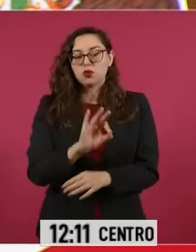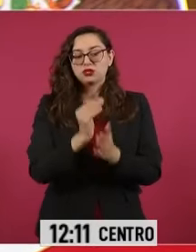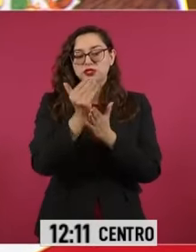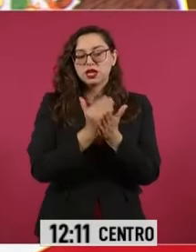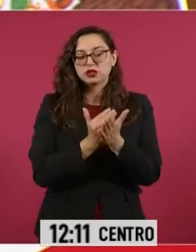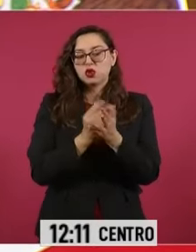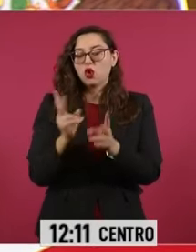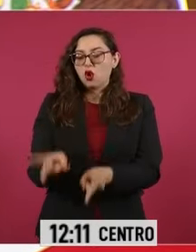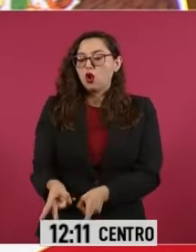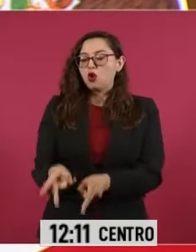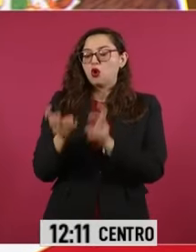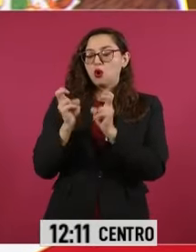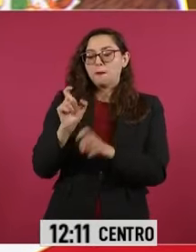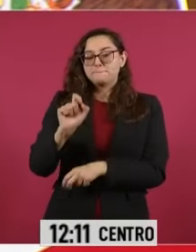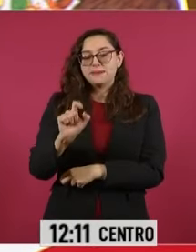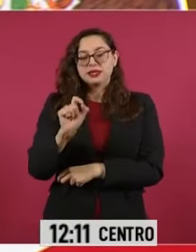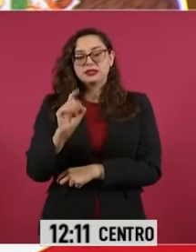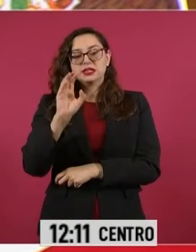robo bajó en